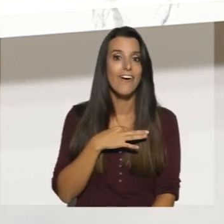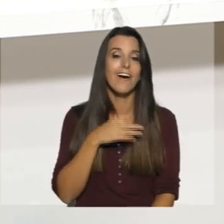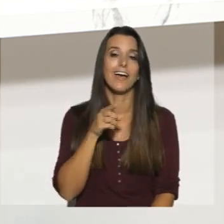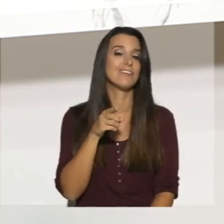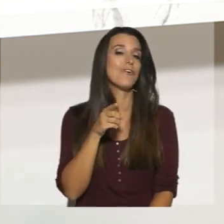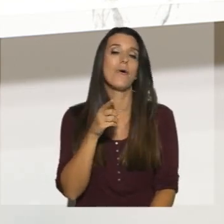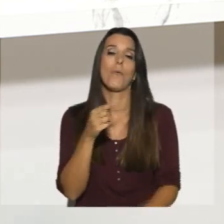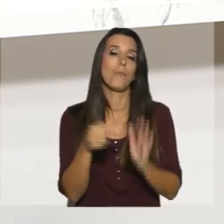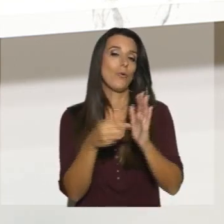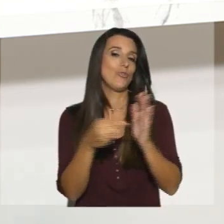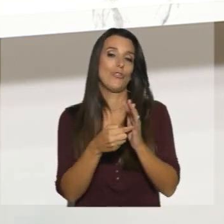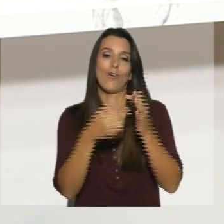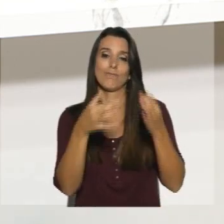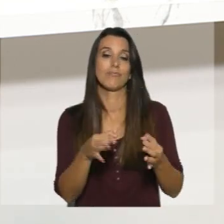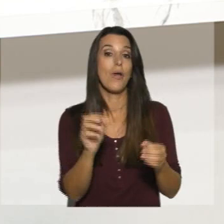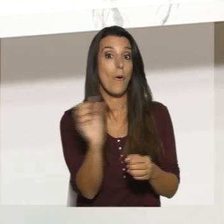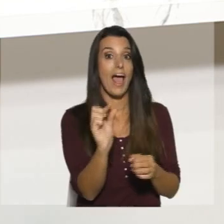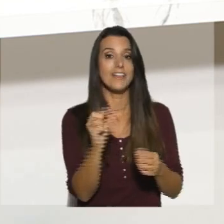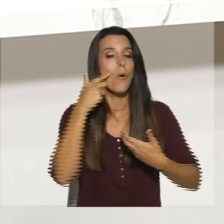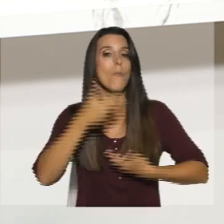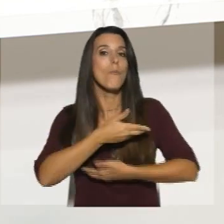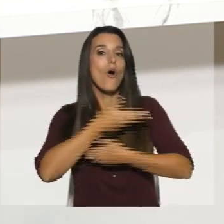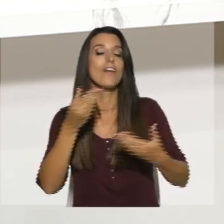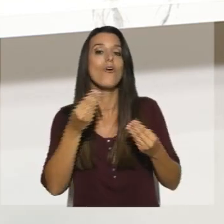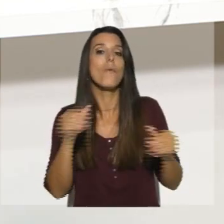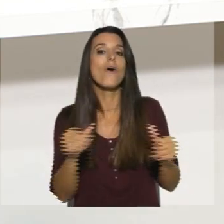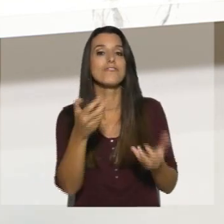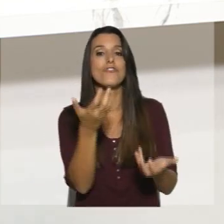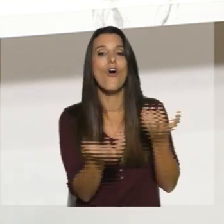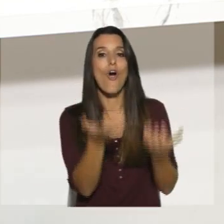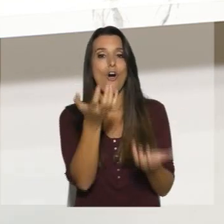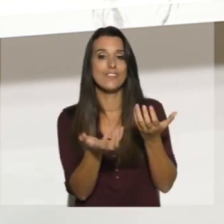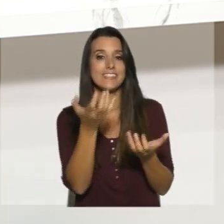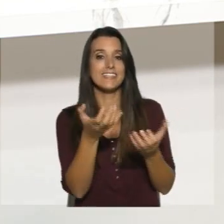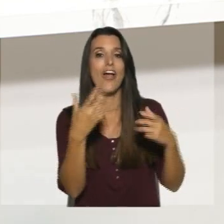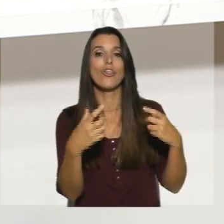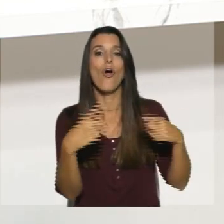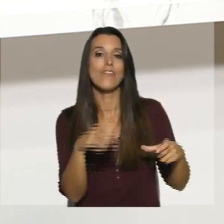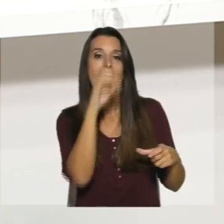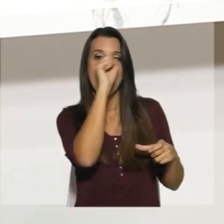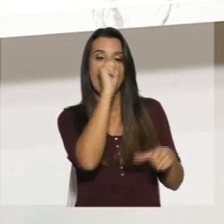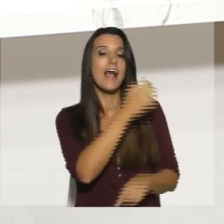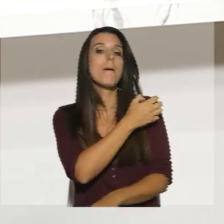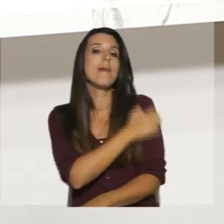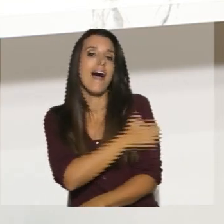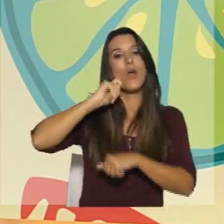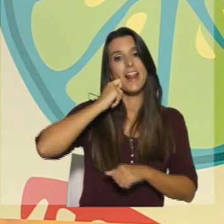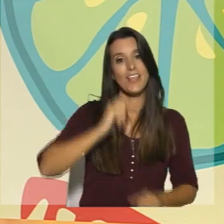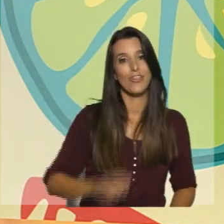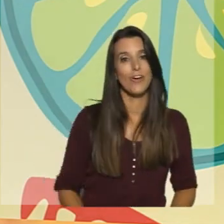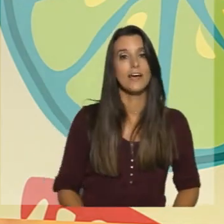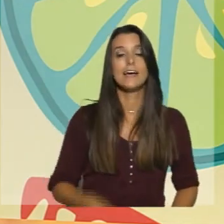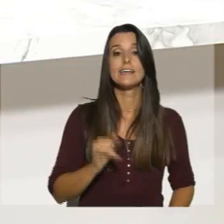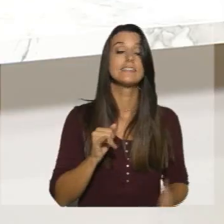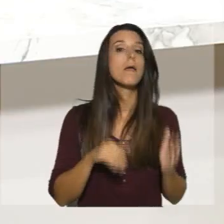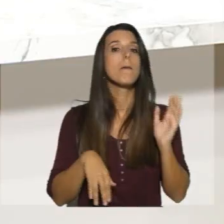duda alguna. Bueno, en un ratito entonces vamos a estar compartiendo el paso a paso de estos cuadraditos de naranja y de manzana de los cuales estábamos contando y hablando. Realmente, y